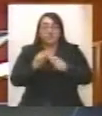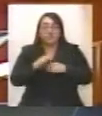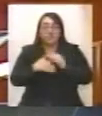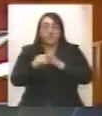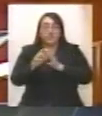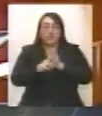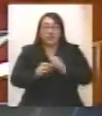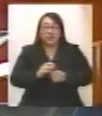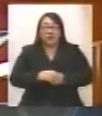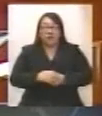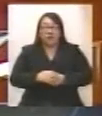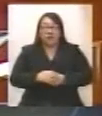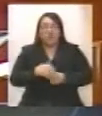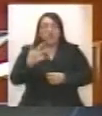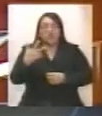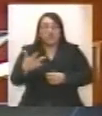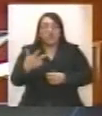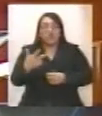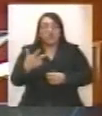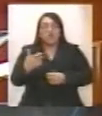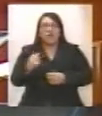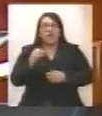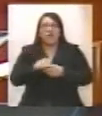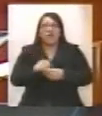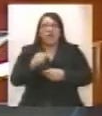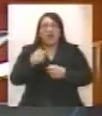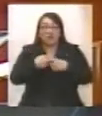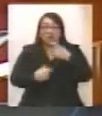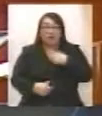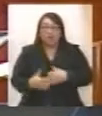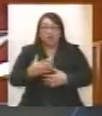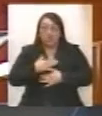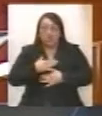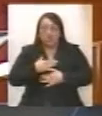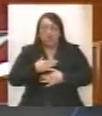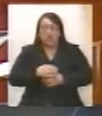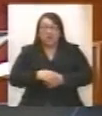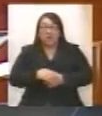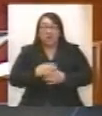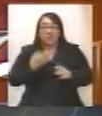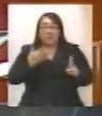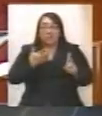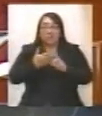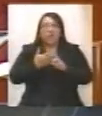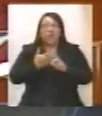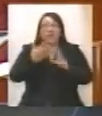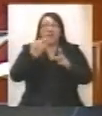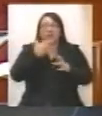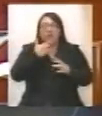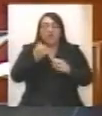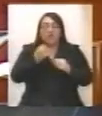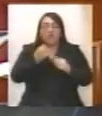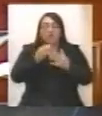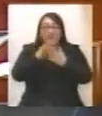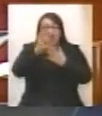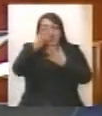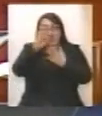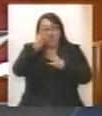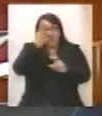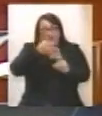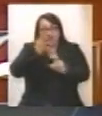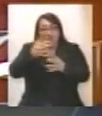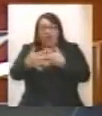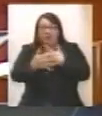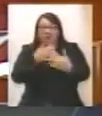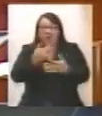regiones. Tres, en capital humano, se apunta a mejorar la calificación de la mano